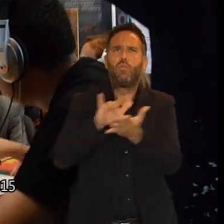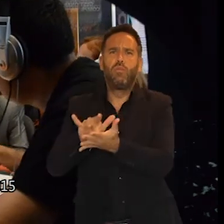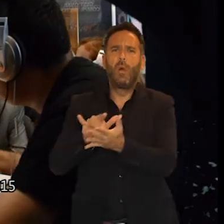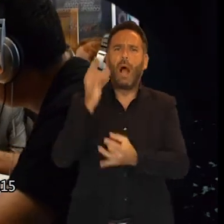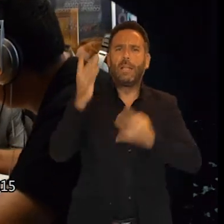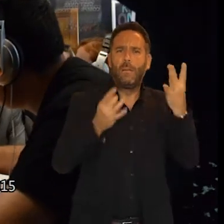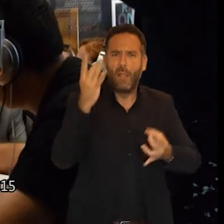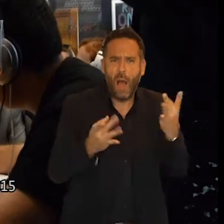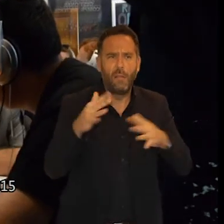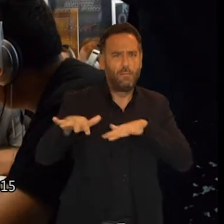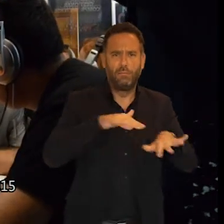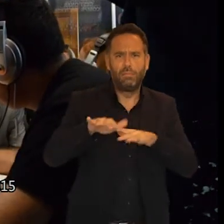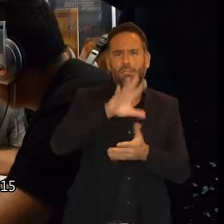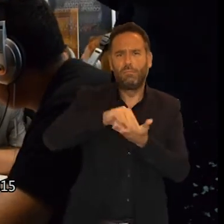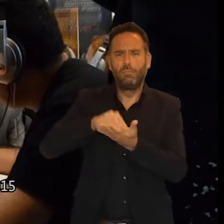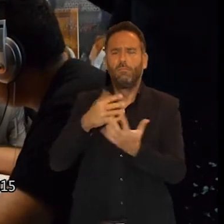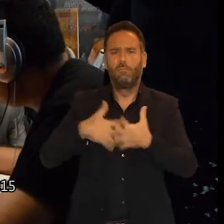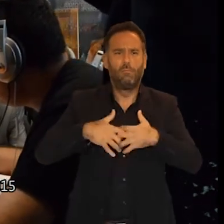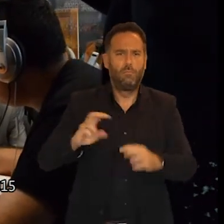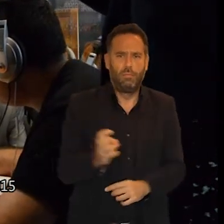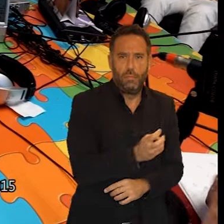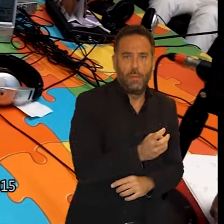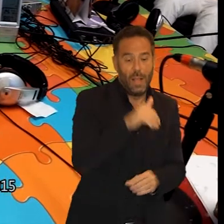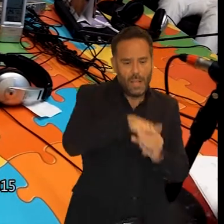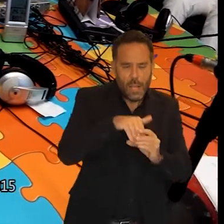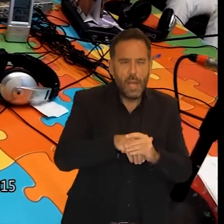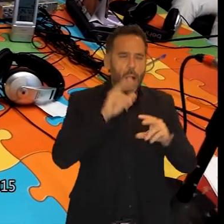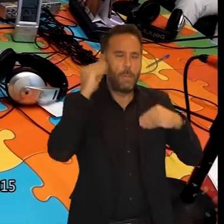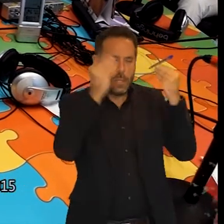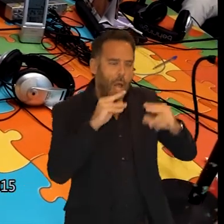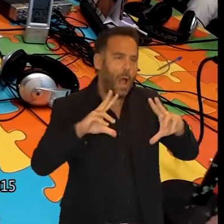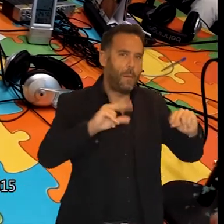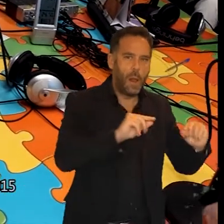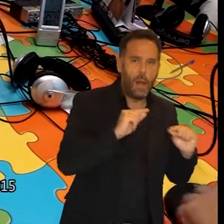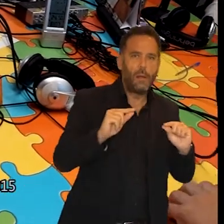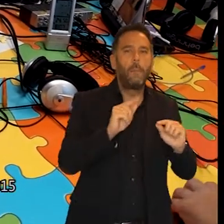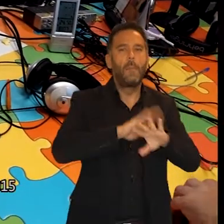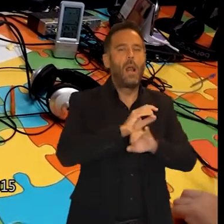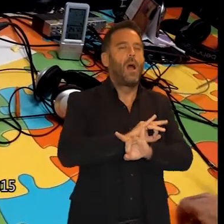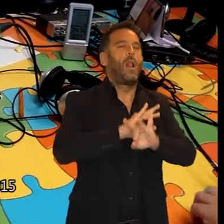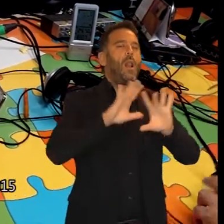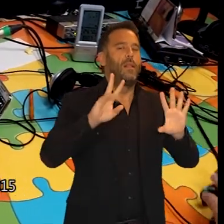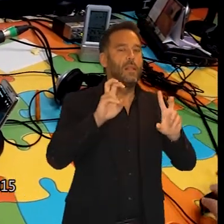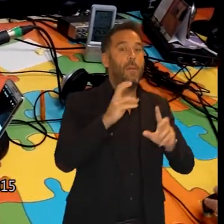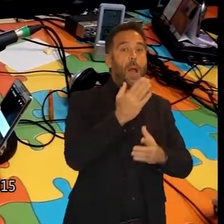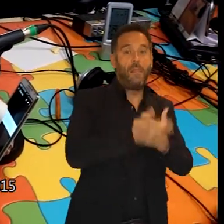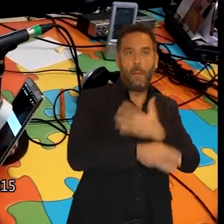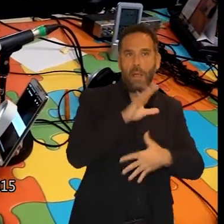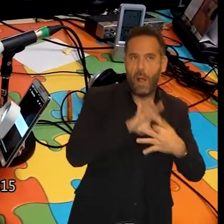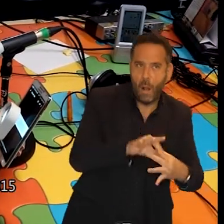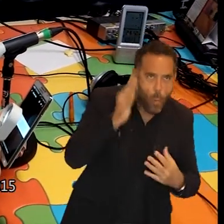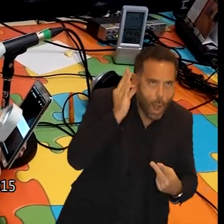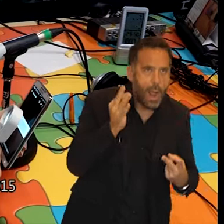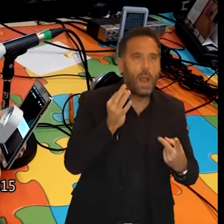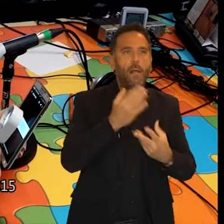de actividades en las que se analizarán y se pondrán de manifiesto las relaciones existentes entre la discapacidad y las mujeres, la sexualidad,